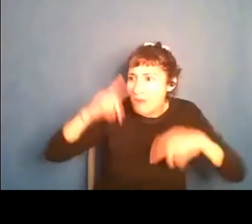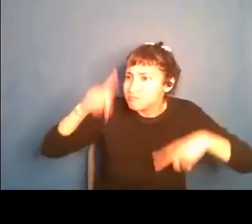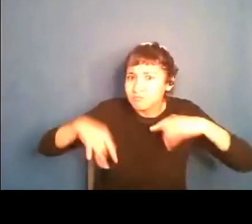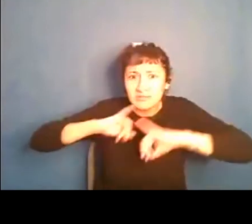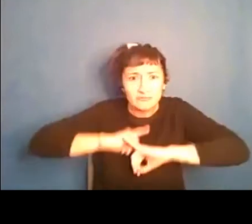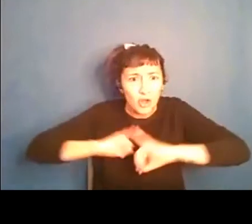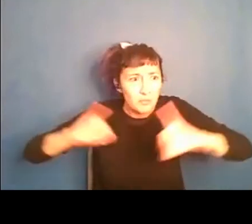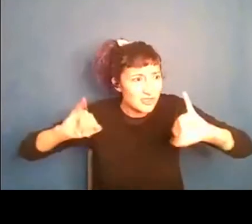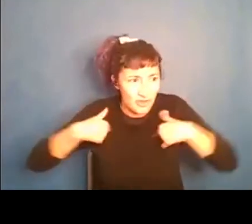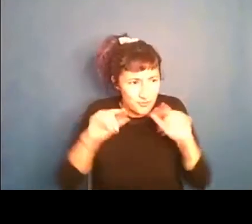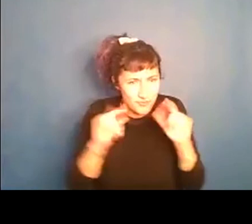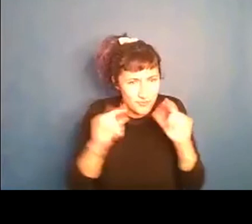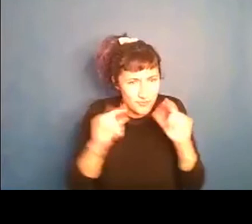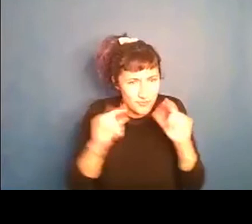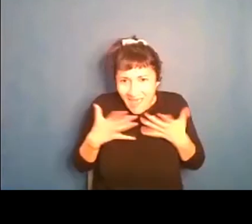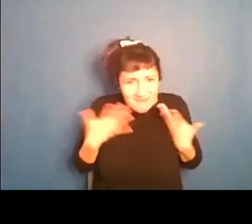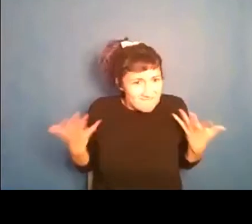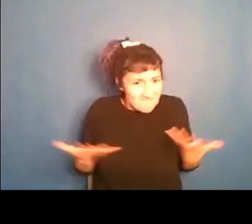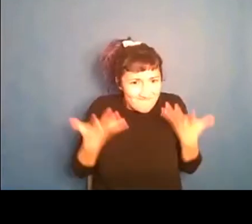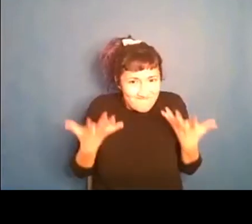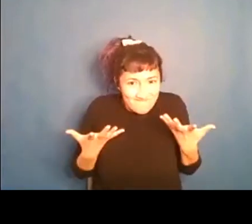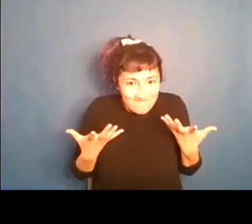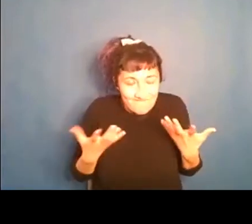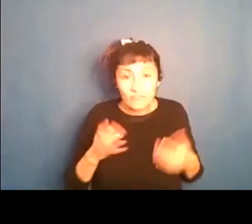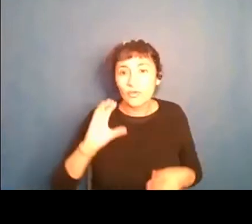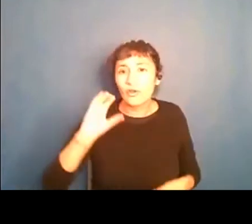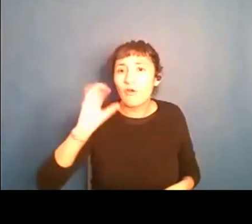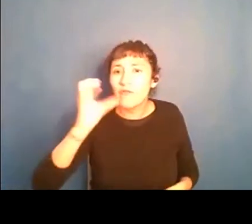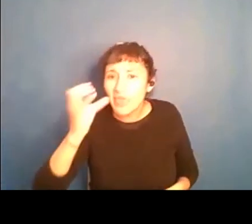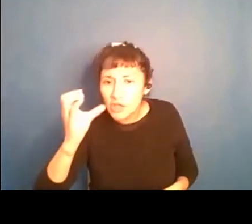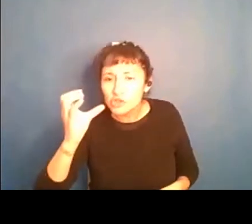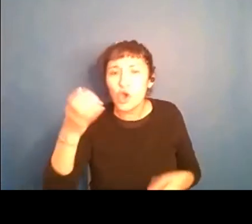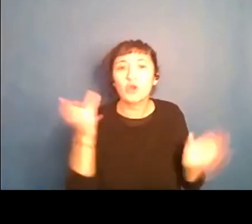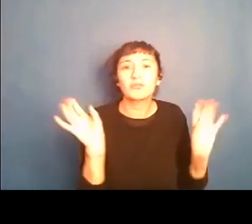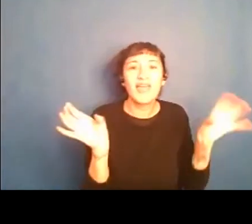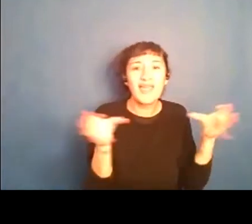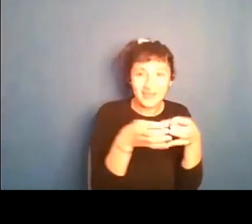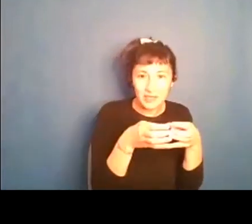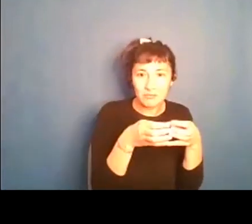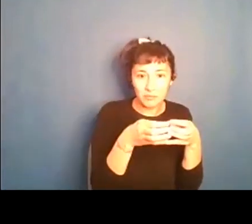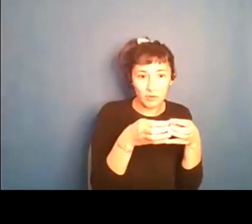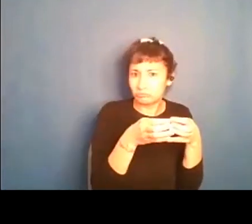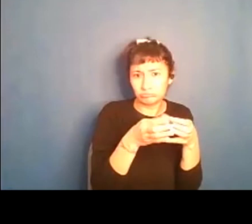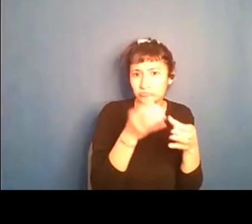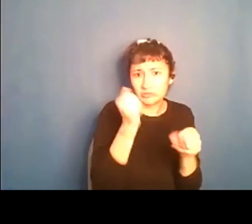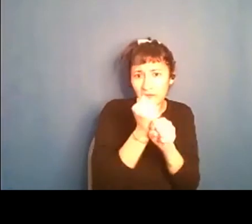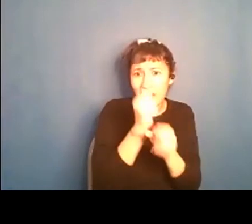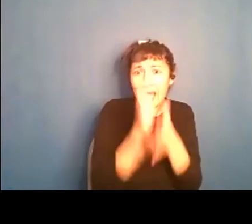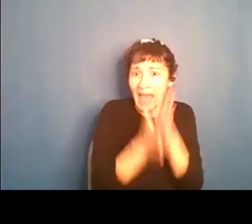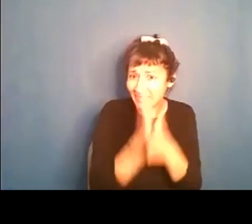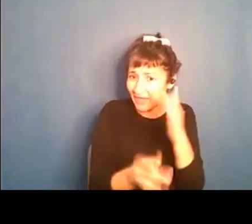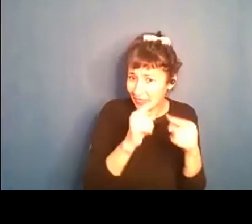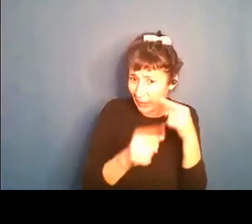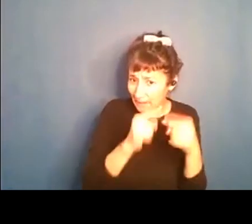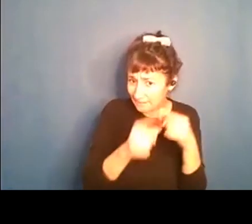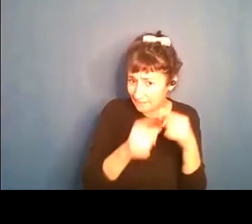total. Que Confederación Argentina de Sordos, junto con un equipo ad honorem de intérpretes, a través